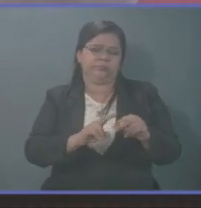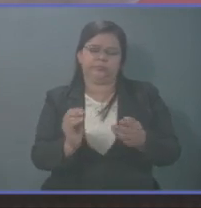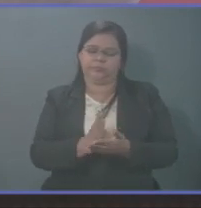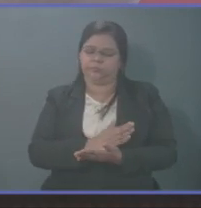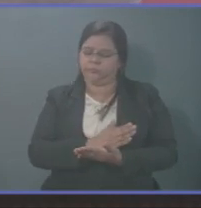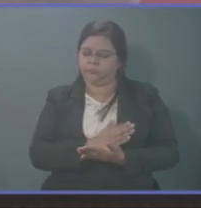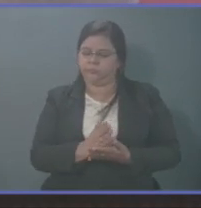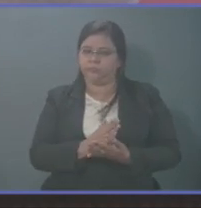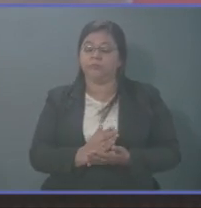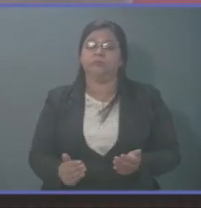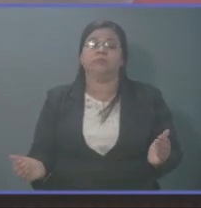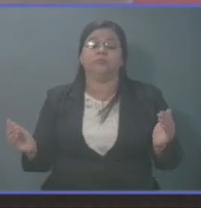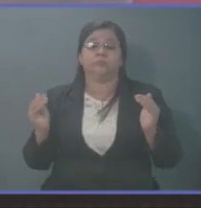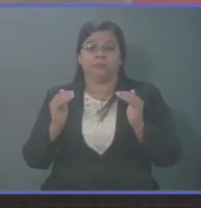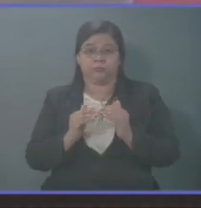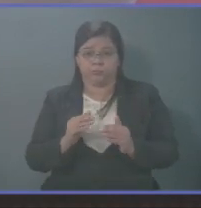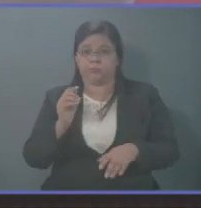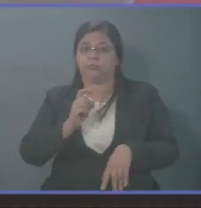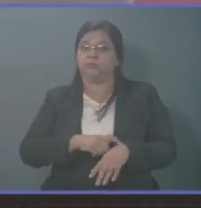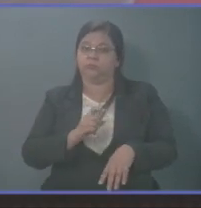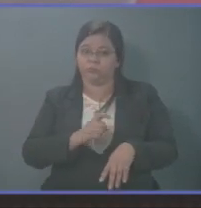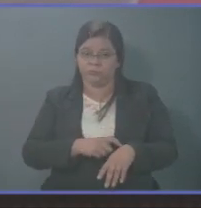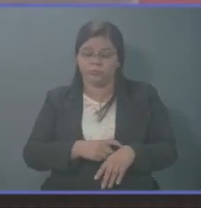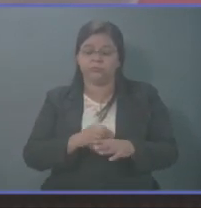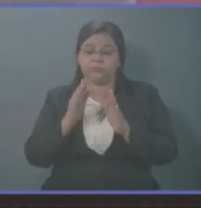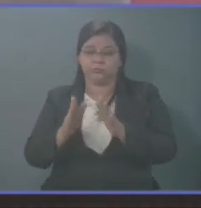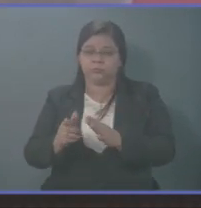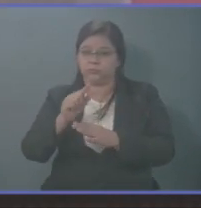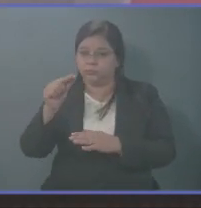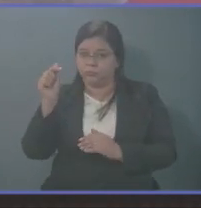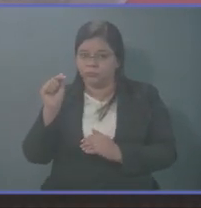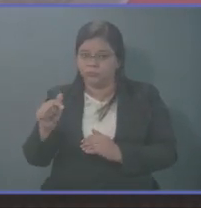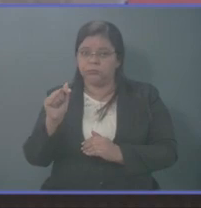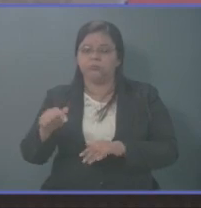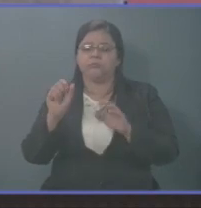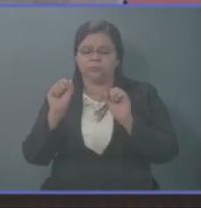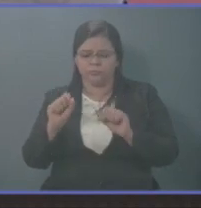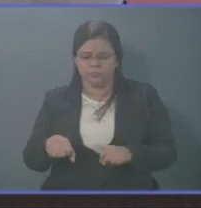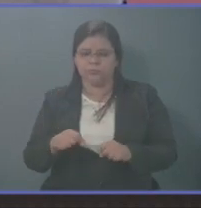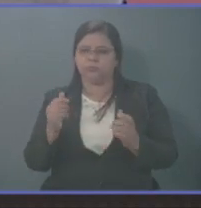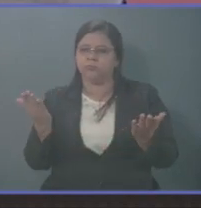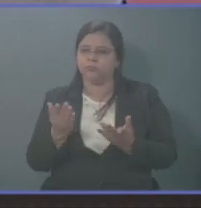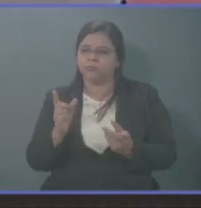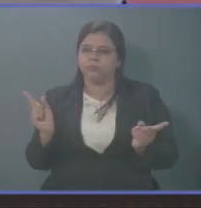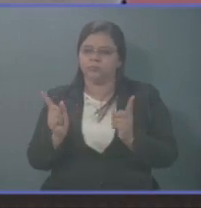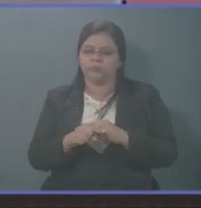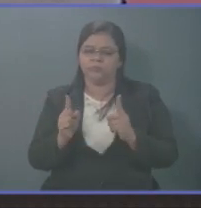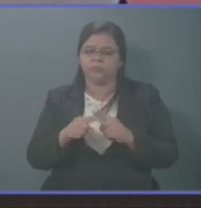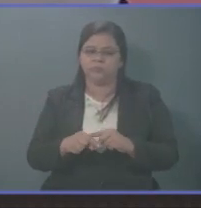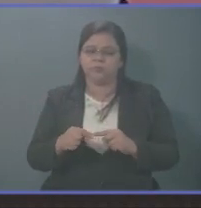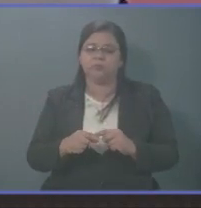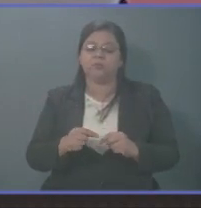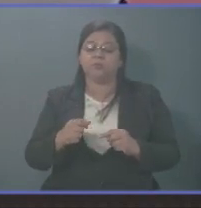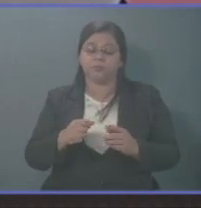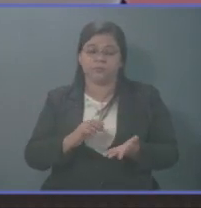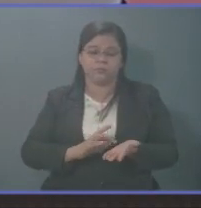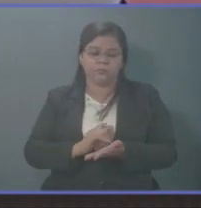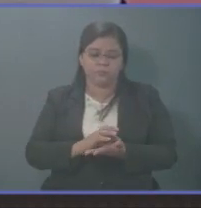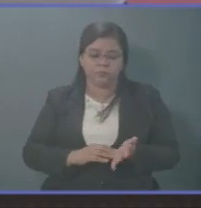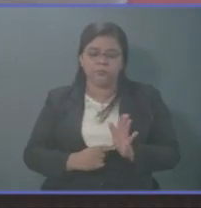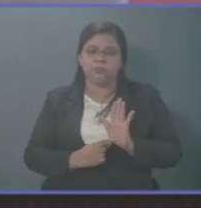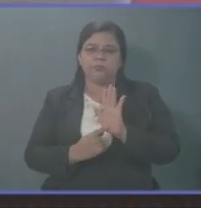Asimismo, otórgase el referido plazo para que los citados sujetos efectúen la modificación a la declaración que hubiera